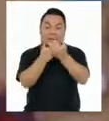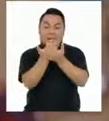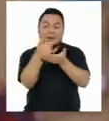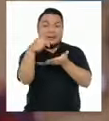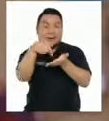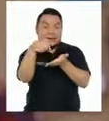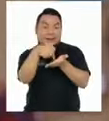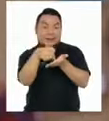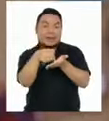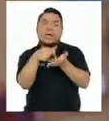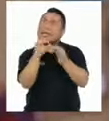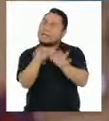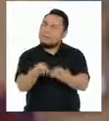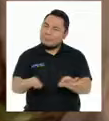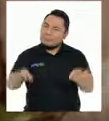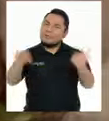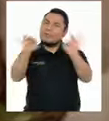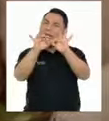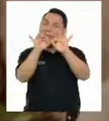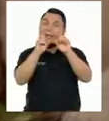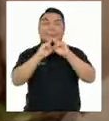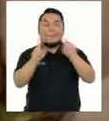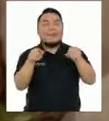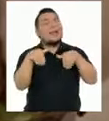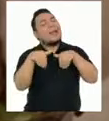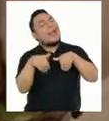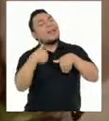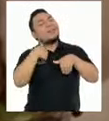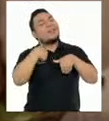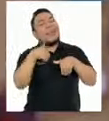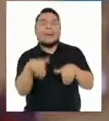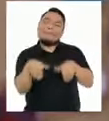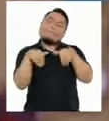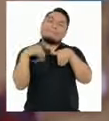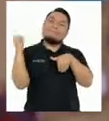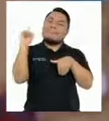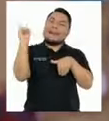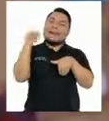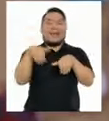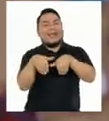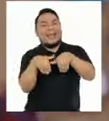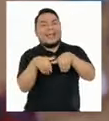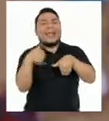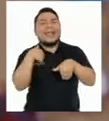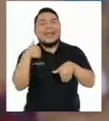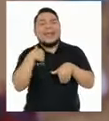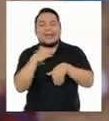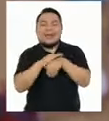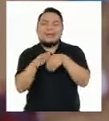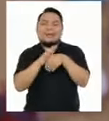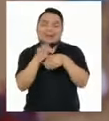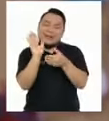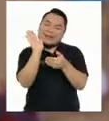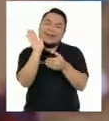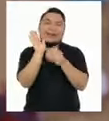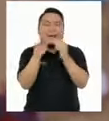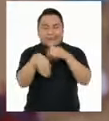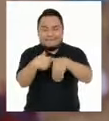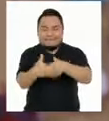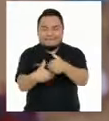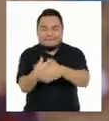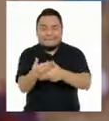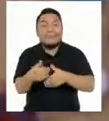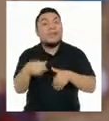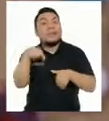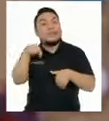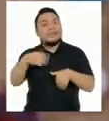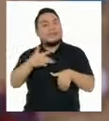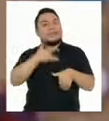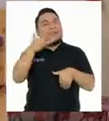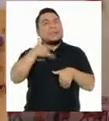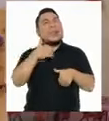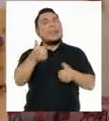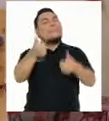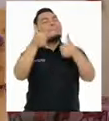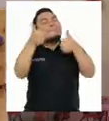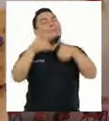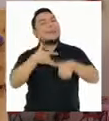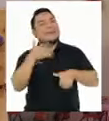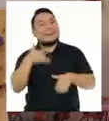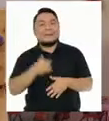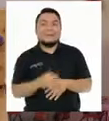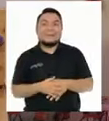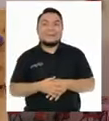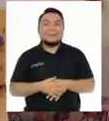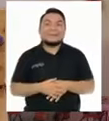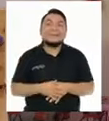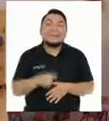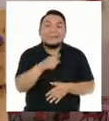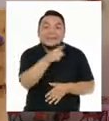importante. Sí, pero como yo soy perrito... me lavo las patitas. Y eso me hace sentir muy bien. Niñas y